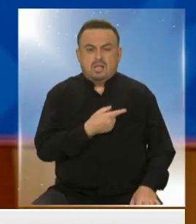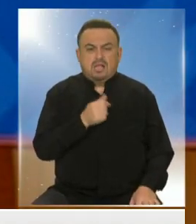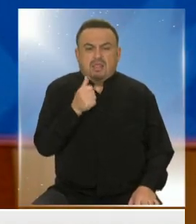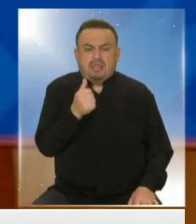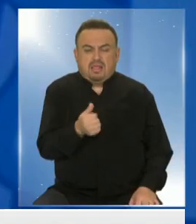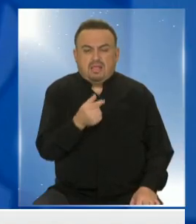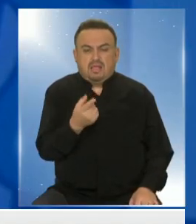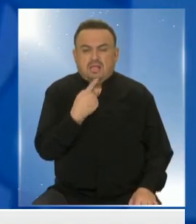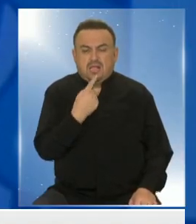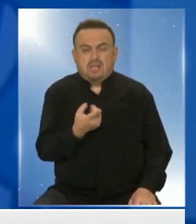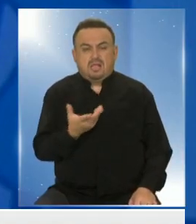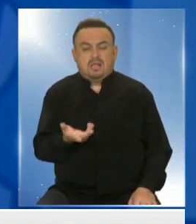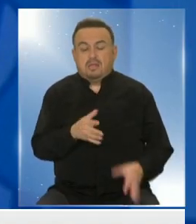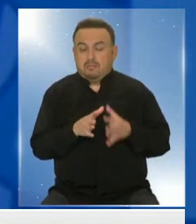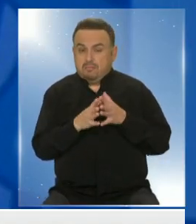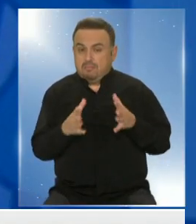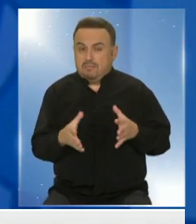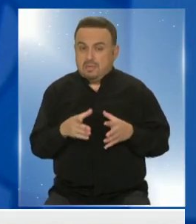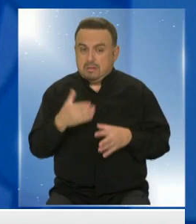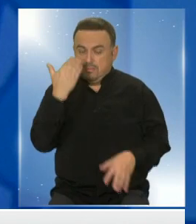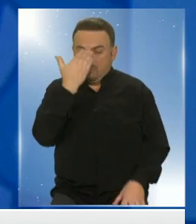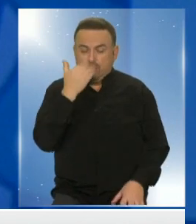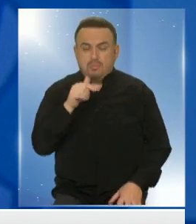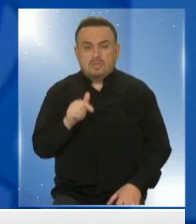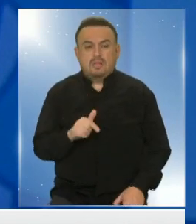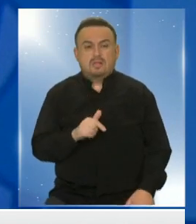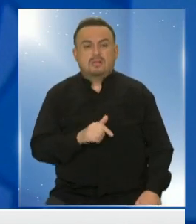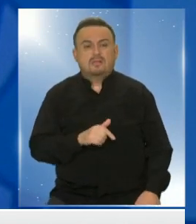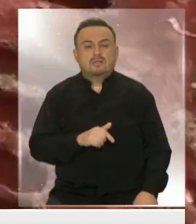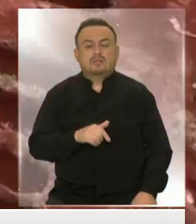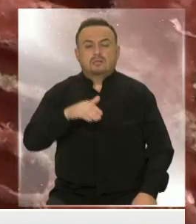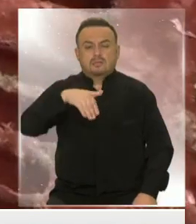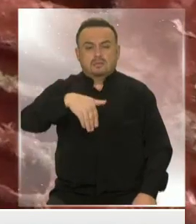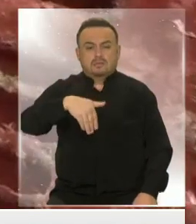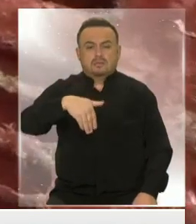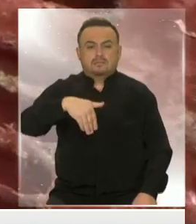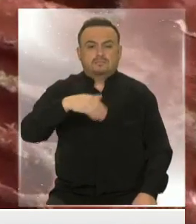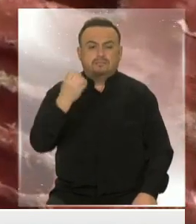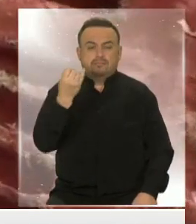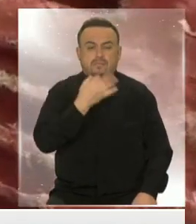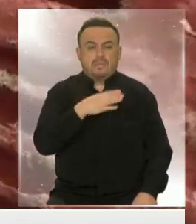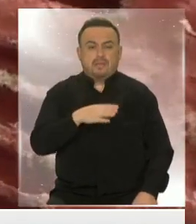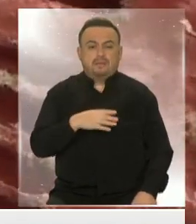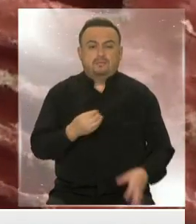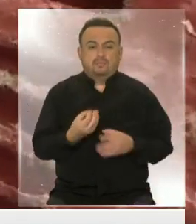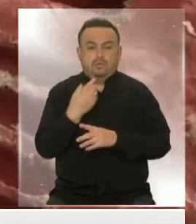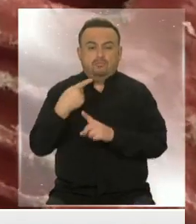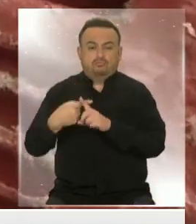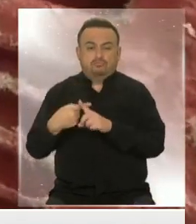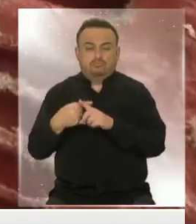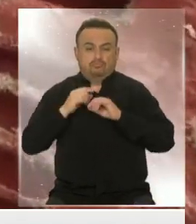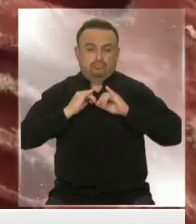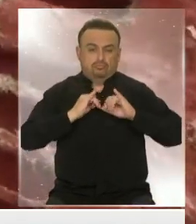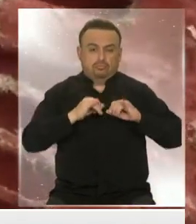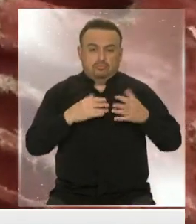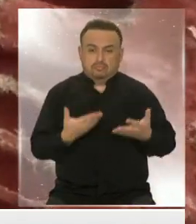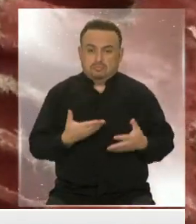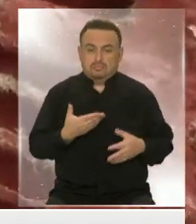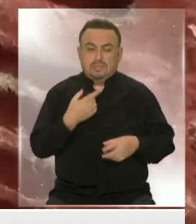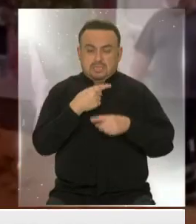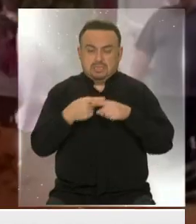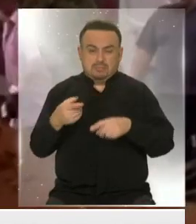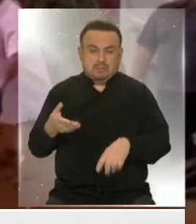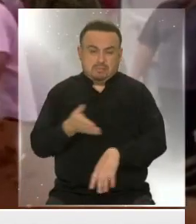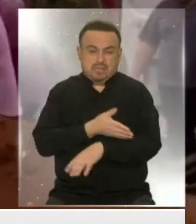detiene que señaló que están particularmente preocupados por sudamérica debido al número de nuevos casos reportados sobre todo lo ocurrido la semana